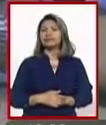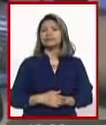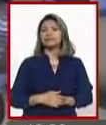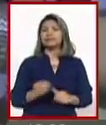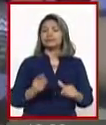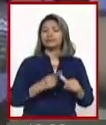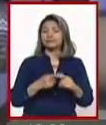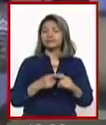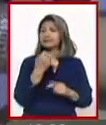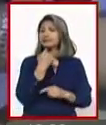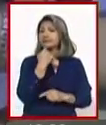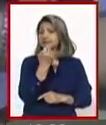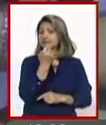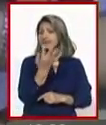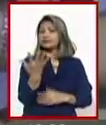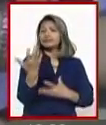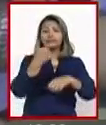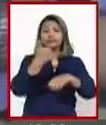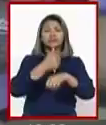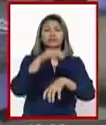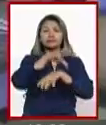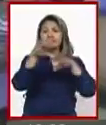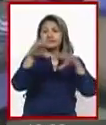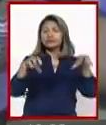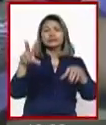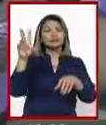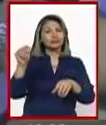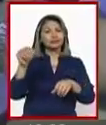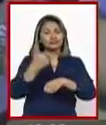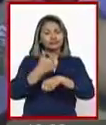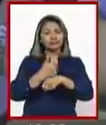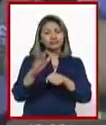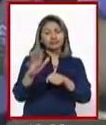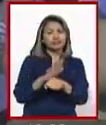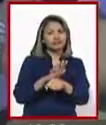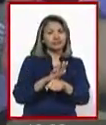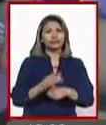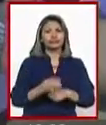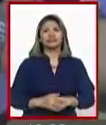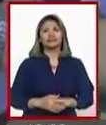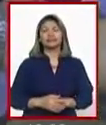que hay algunos que seguramente querrán asentarse en un lado y le ha dicho, no señor, este lugar está ocupado.